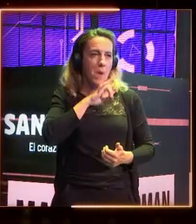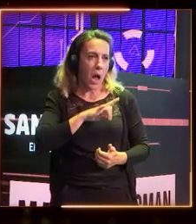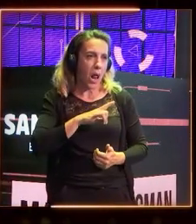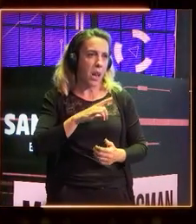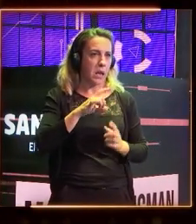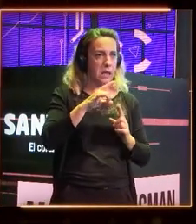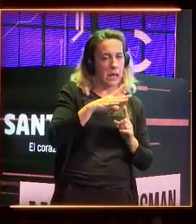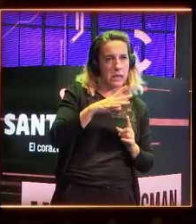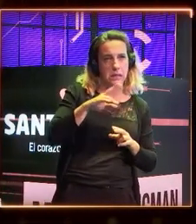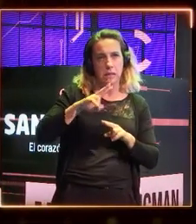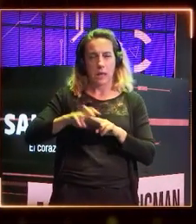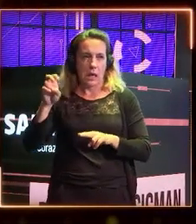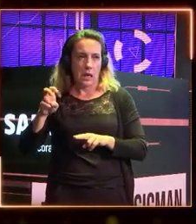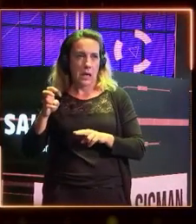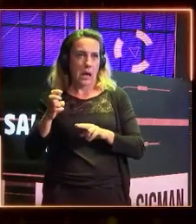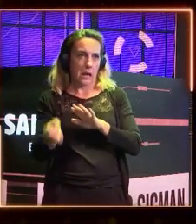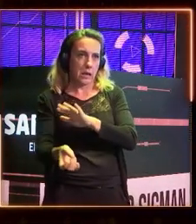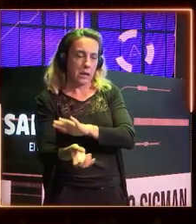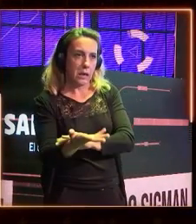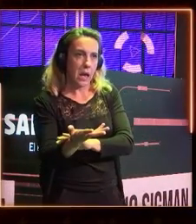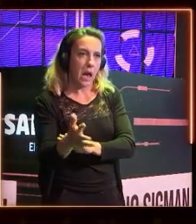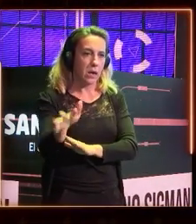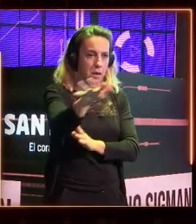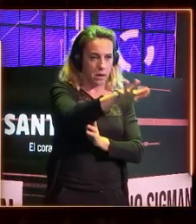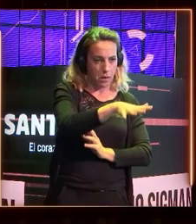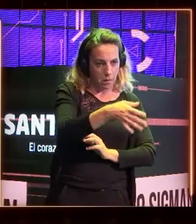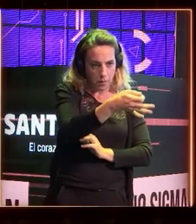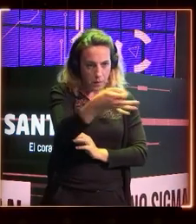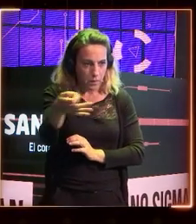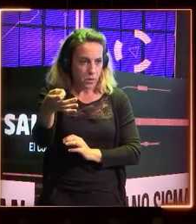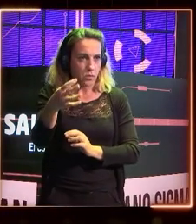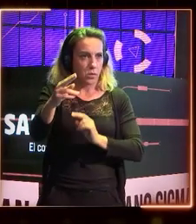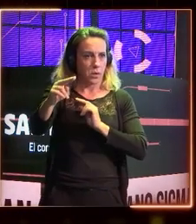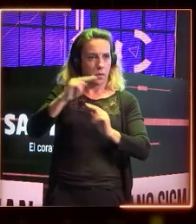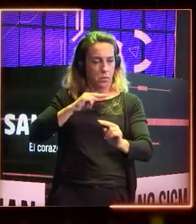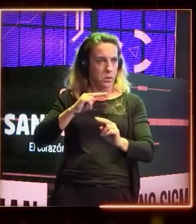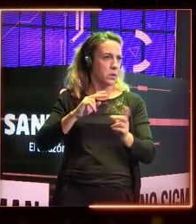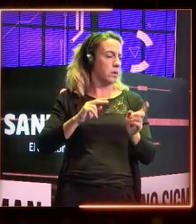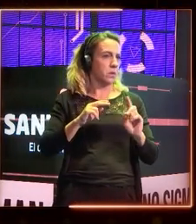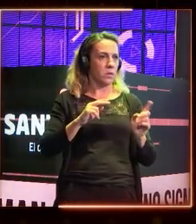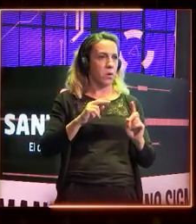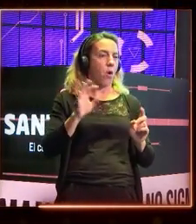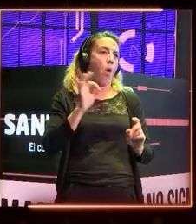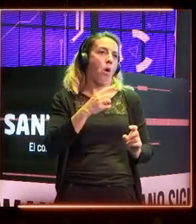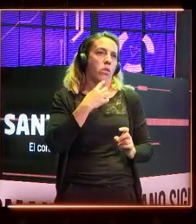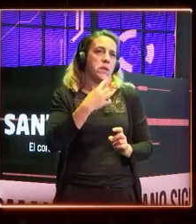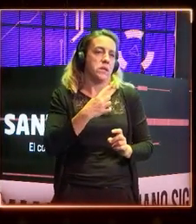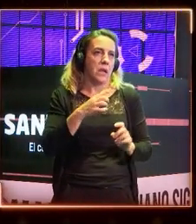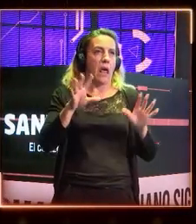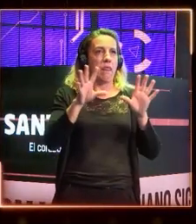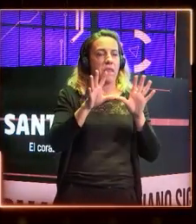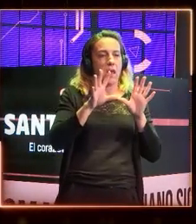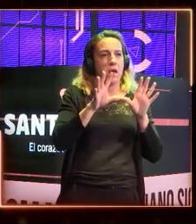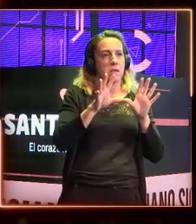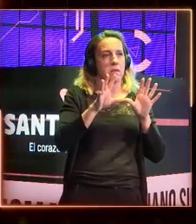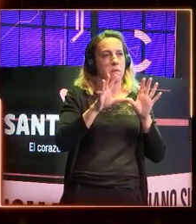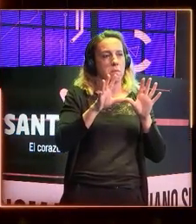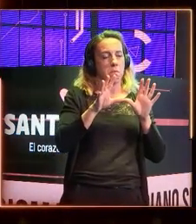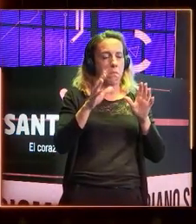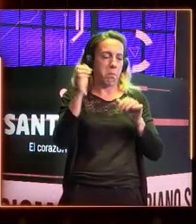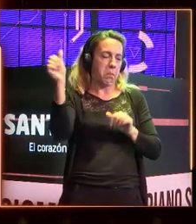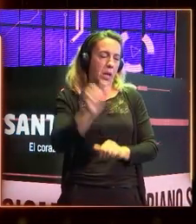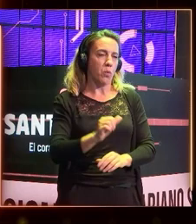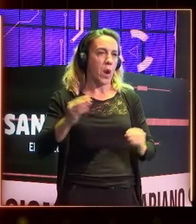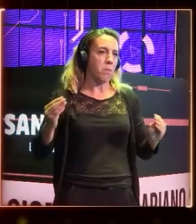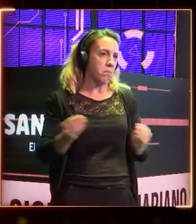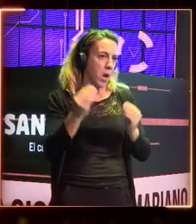a generar el paraíso no va a generar respuesta no podemos pedirle cosas como que nos diga Cuáles son las 10 mejores películas de todos los tiempos o el mejor futbolista el